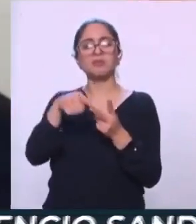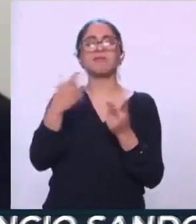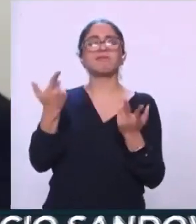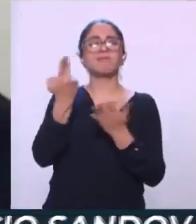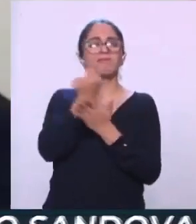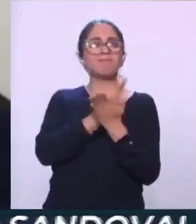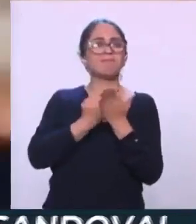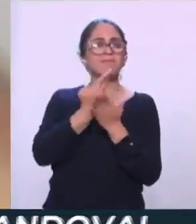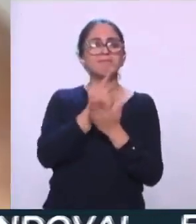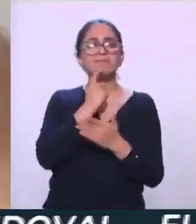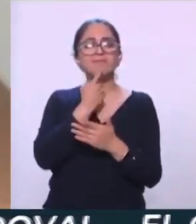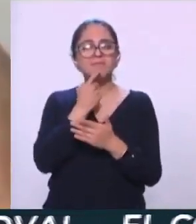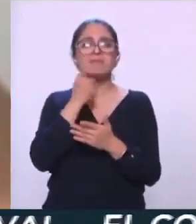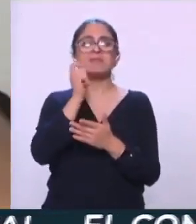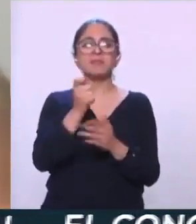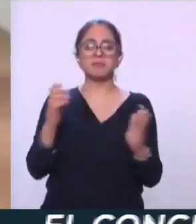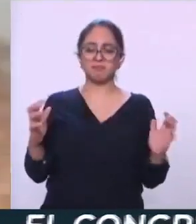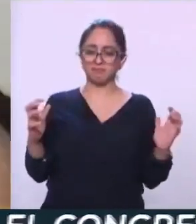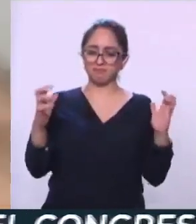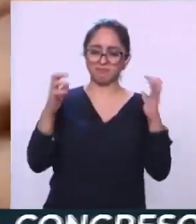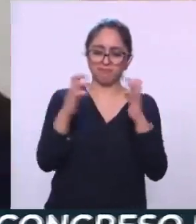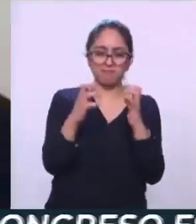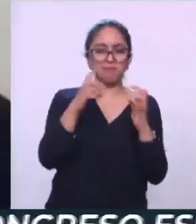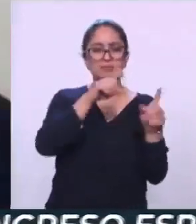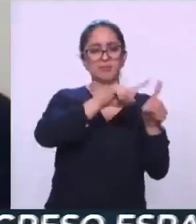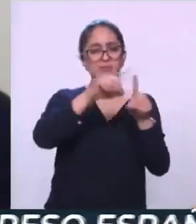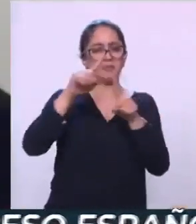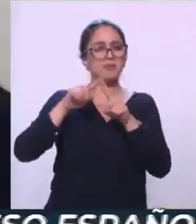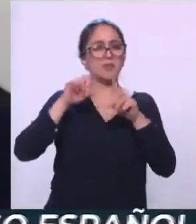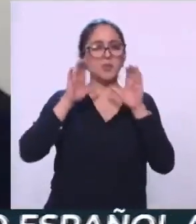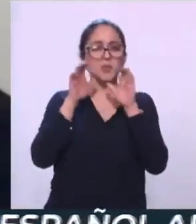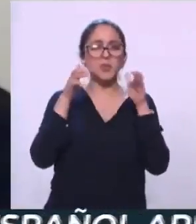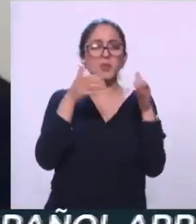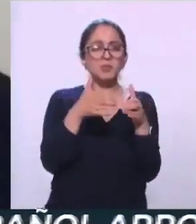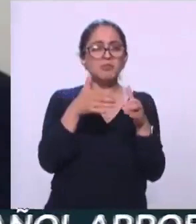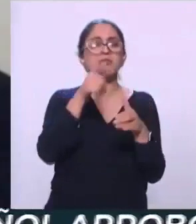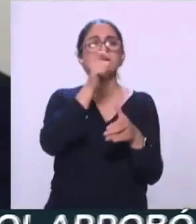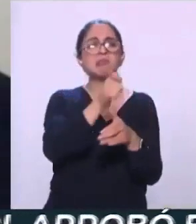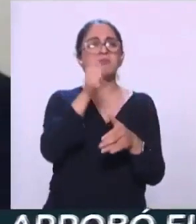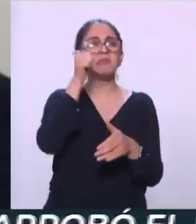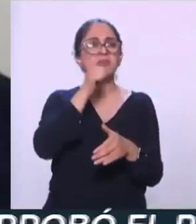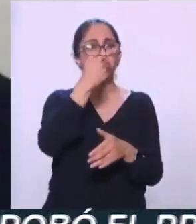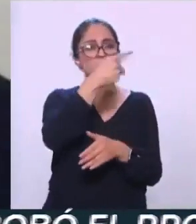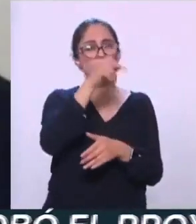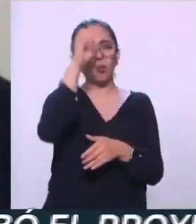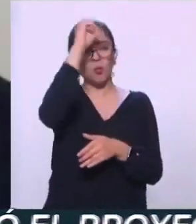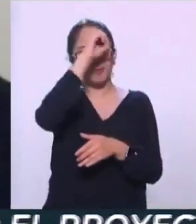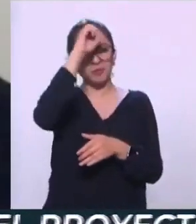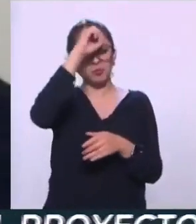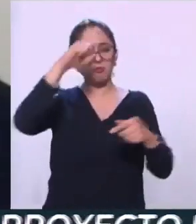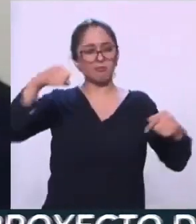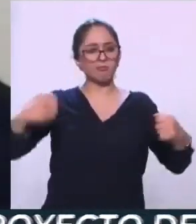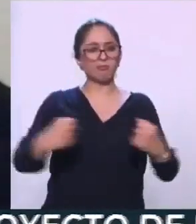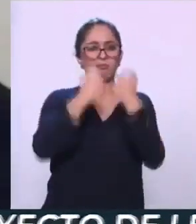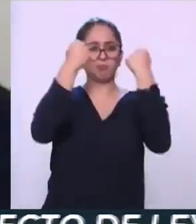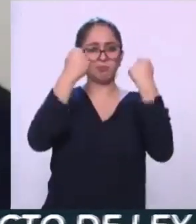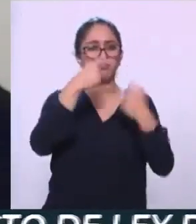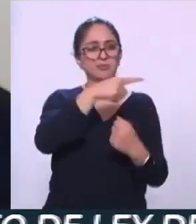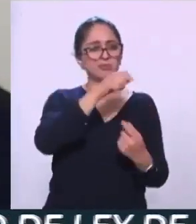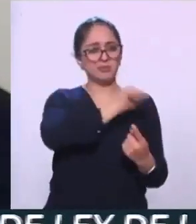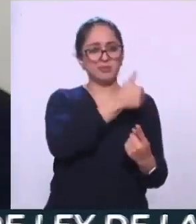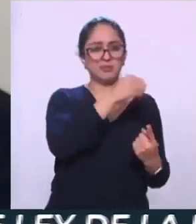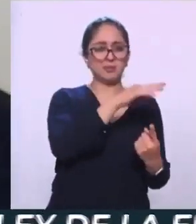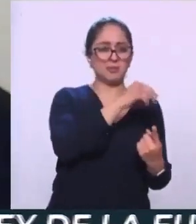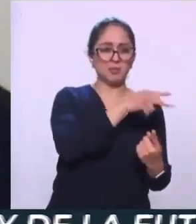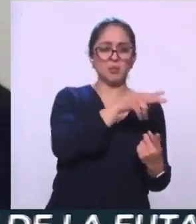digamos, encontradas, ¿no? Porque tienen comunidades muy distintas. Y este choque de opiniones entre los que simpatizan con Magú y con el